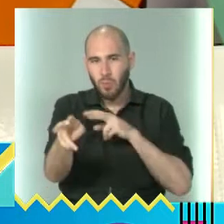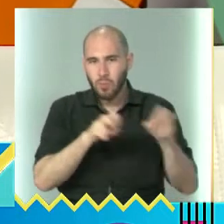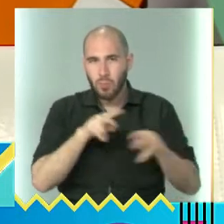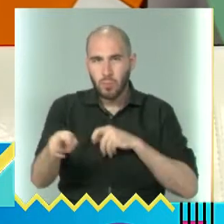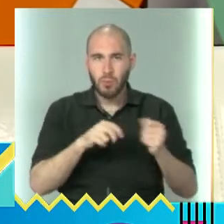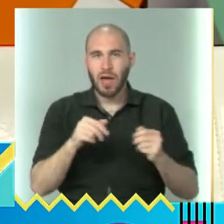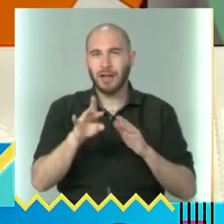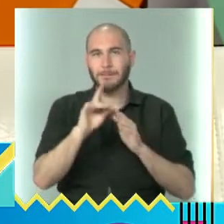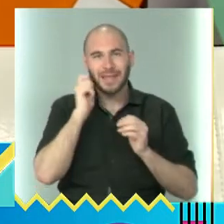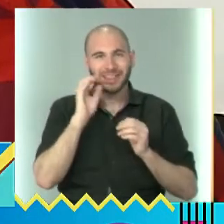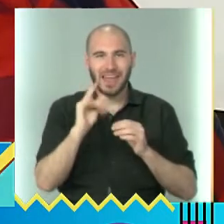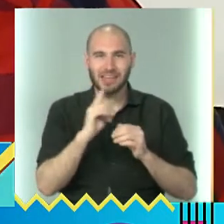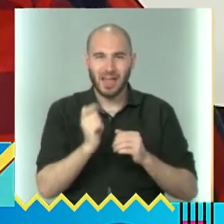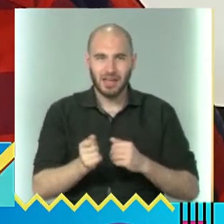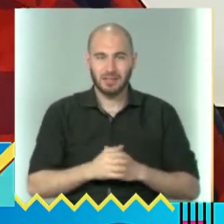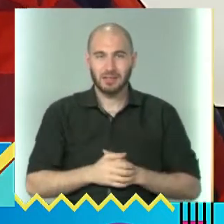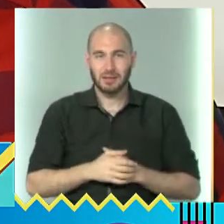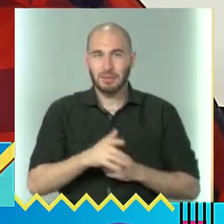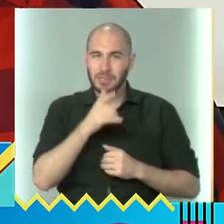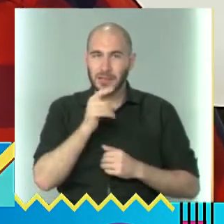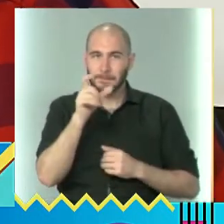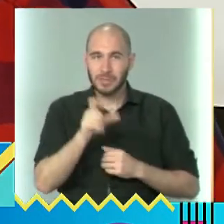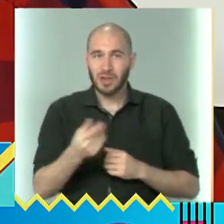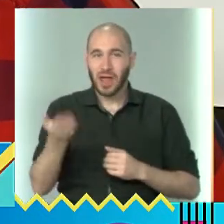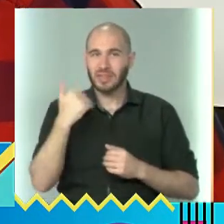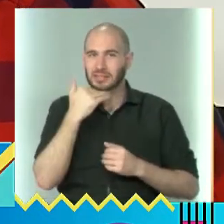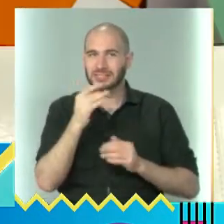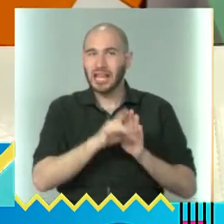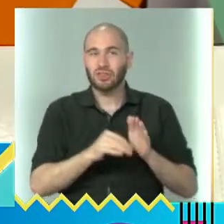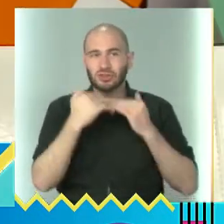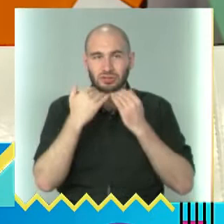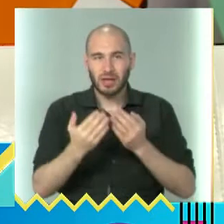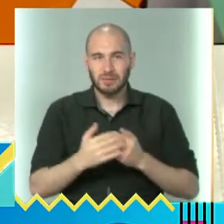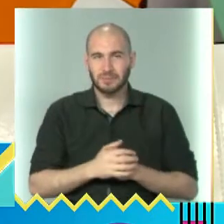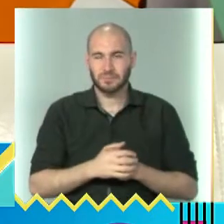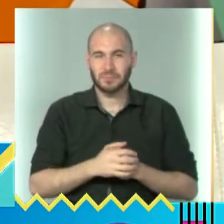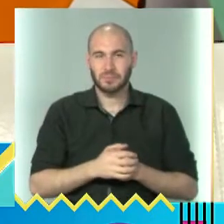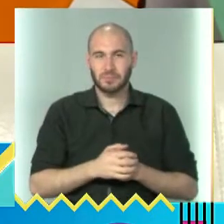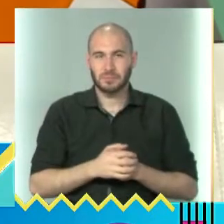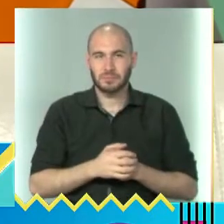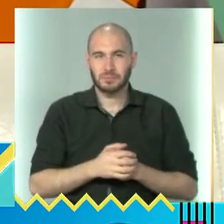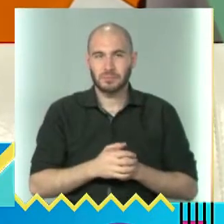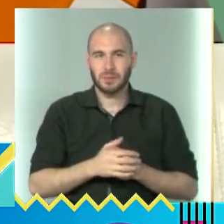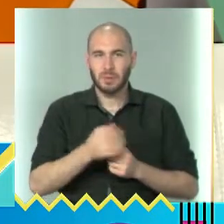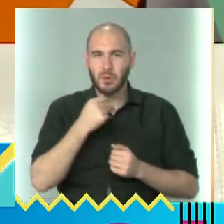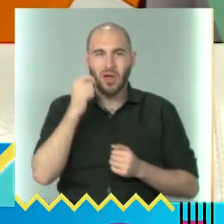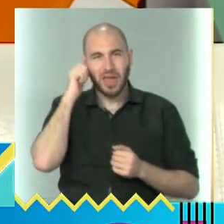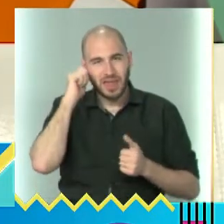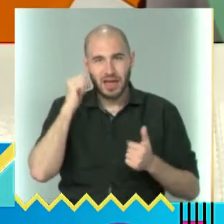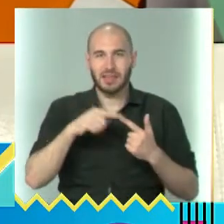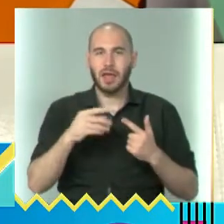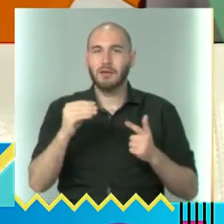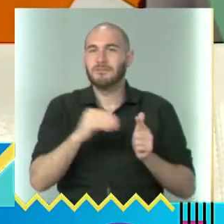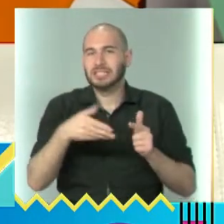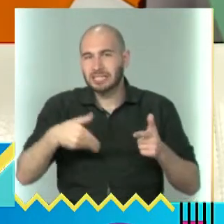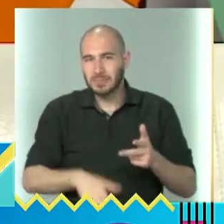genera un poco el Big Data. Por eso me parece que la persona al principio no sabe lo que es un dato y por eso es como, no, dejar mi edad, mi fecha